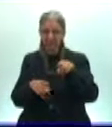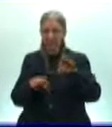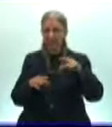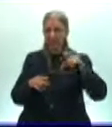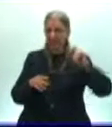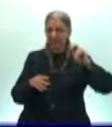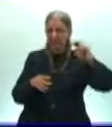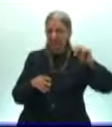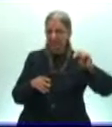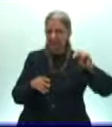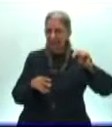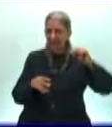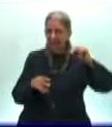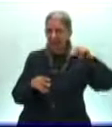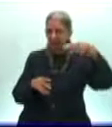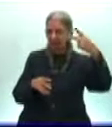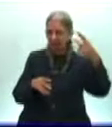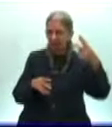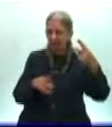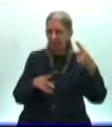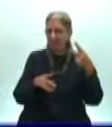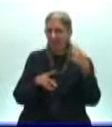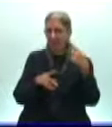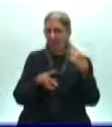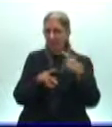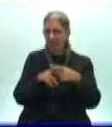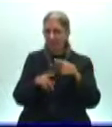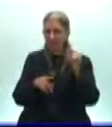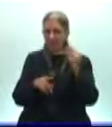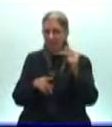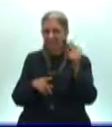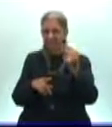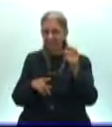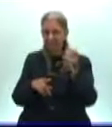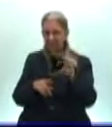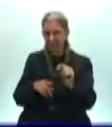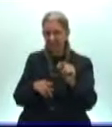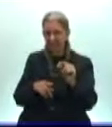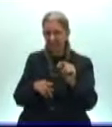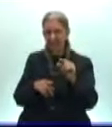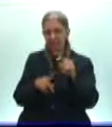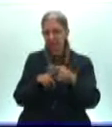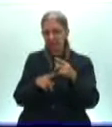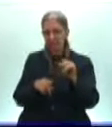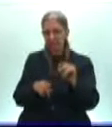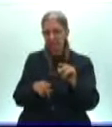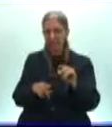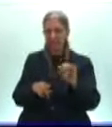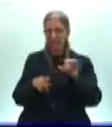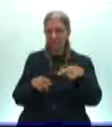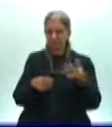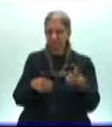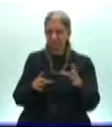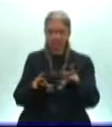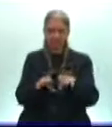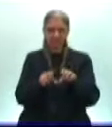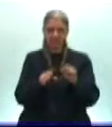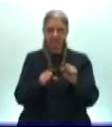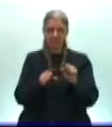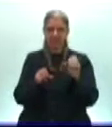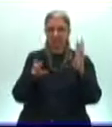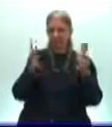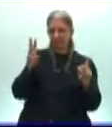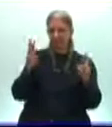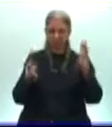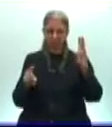cuadrado más px más q. Y obtenemos los valores de los